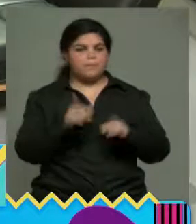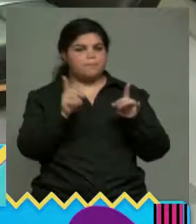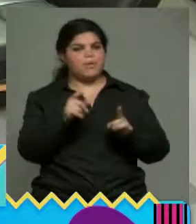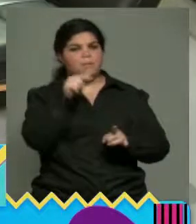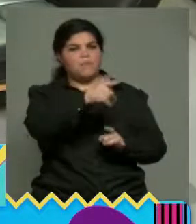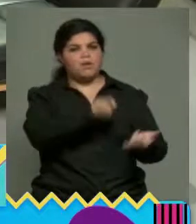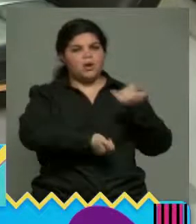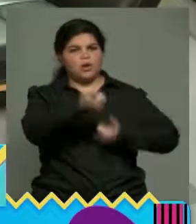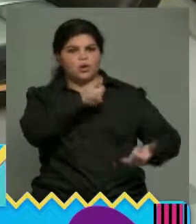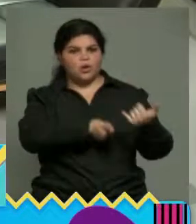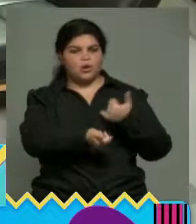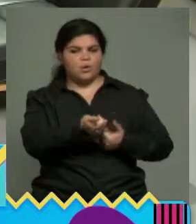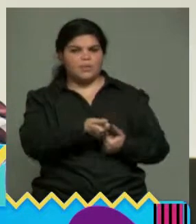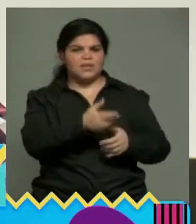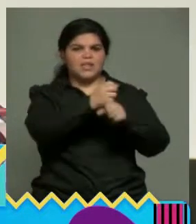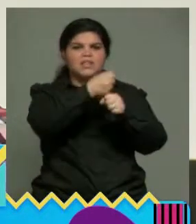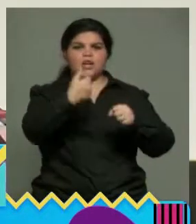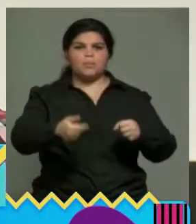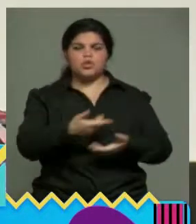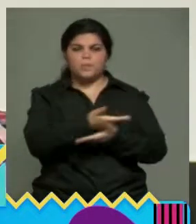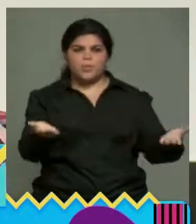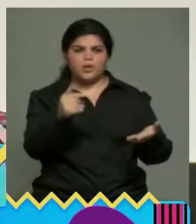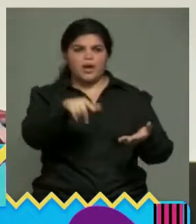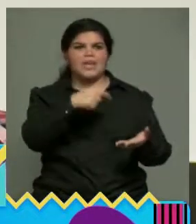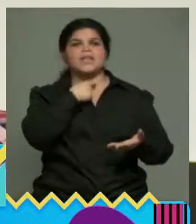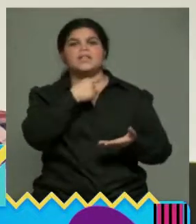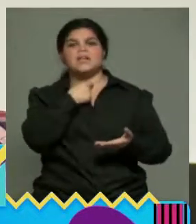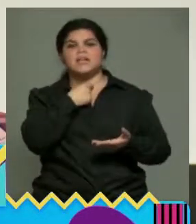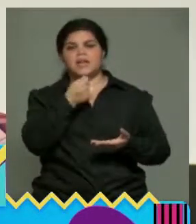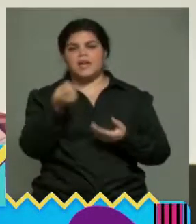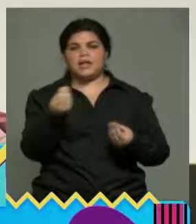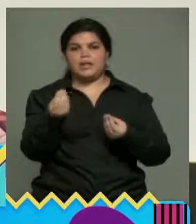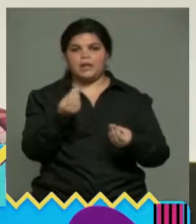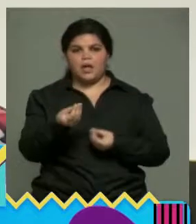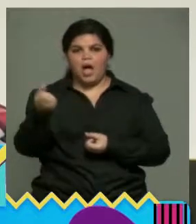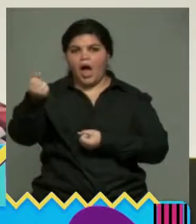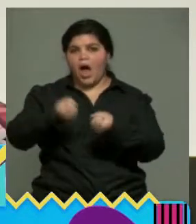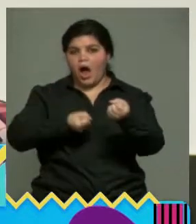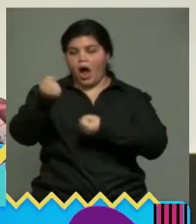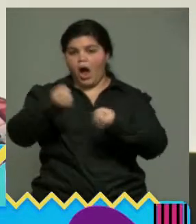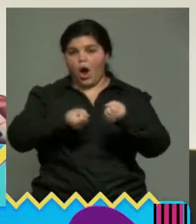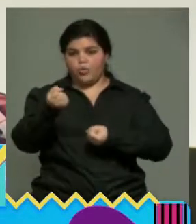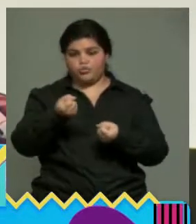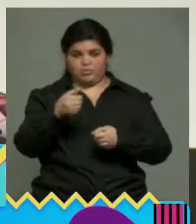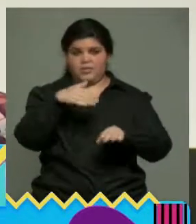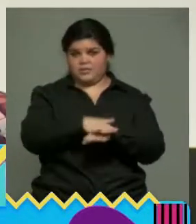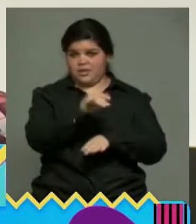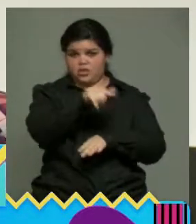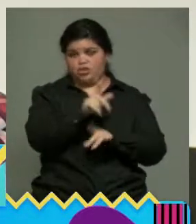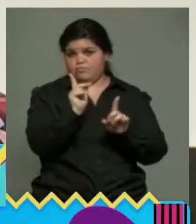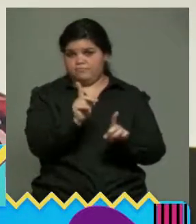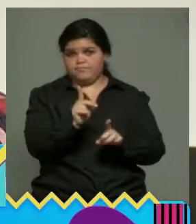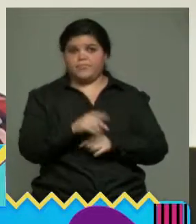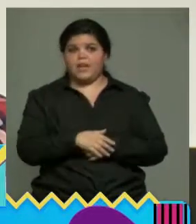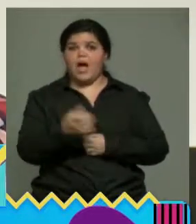hace un tiempo atrás, hace varios años atrás, se intentó implementar el caso de la utilización del auto que no sea, por lo menos en Capital había sido, que no sea para una